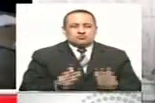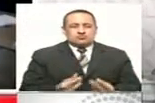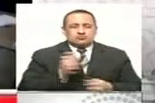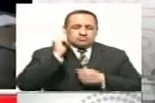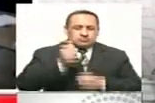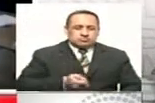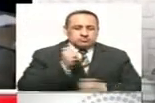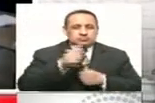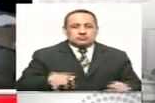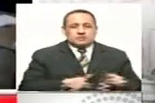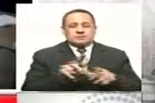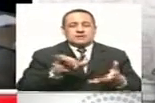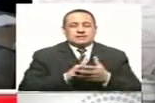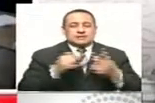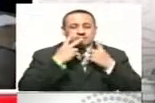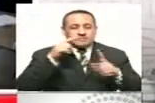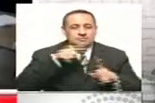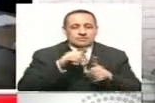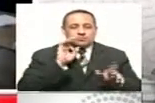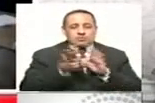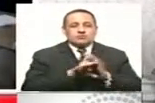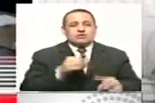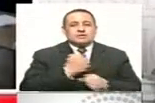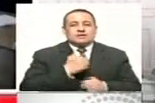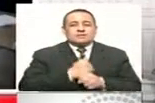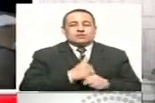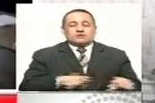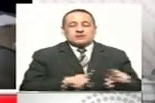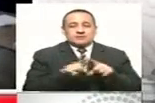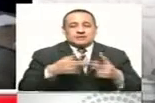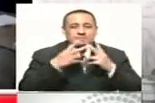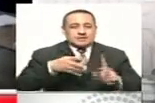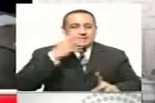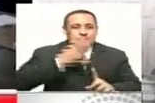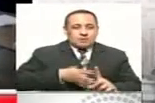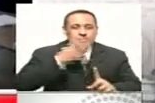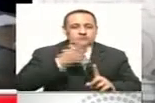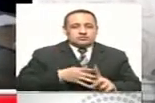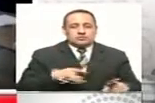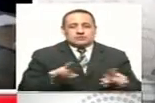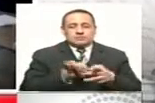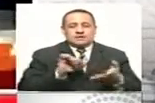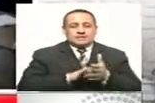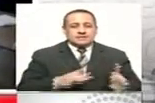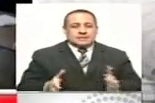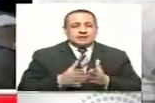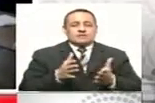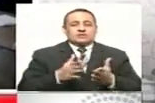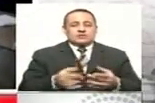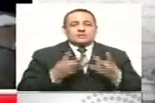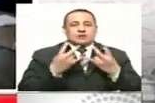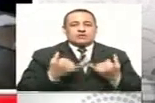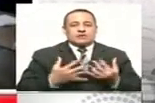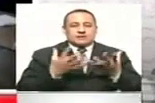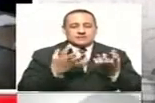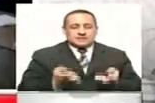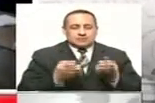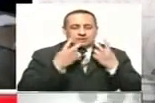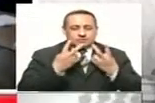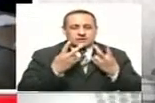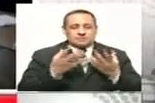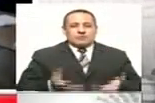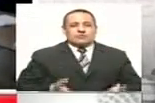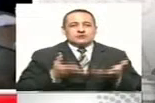que son para fines específicos. Entonces, hay una evaluación en ese sentido y quisiéramos decirles que vamos